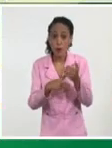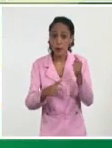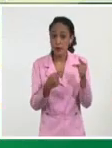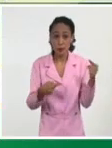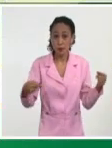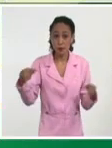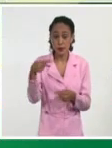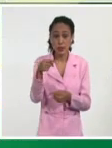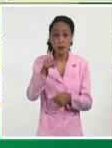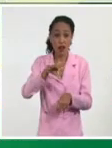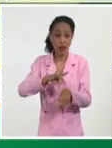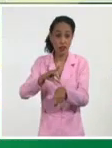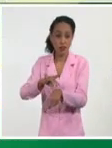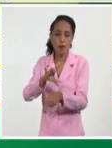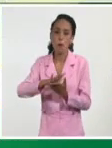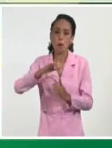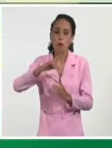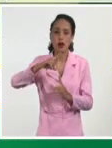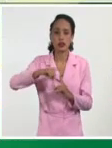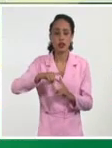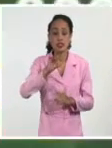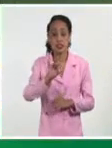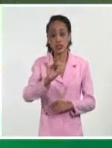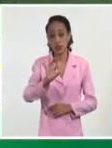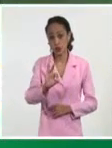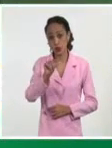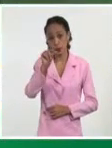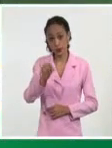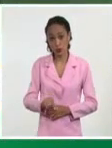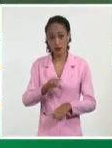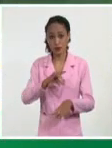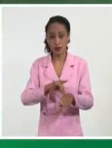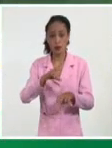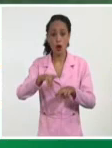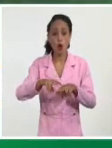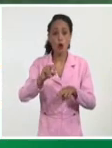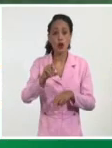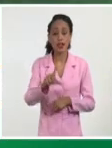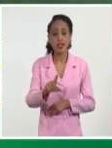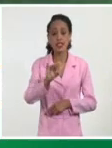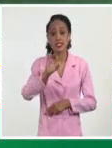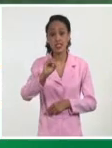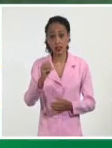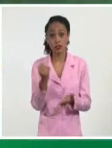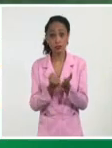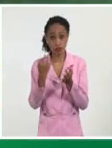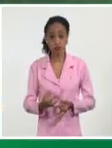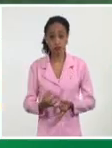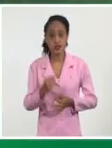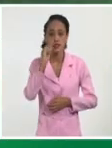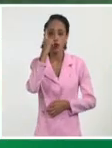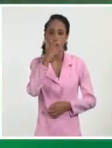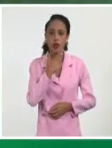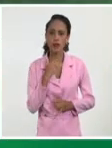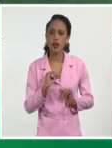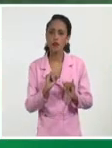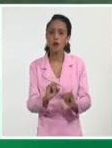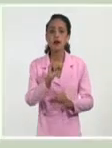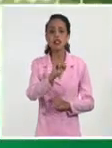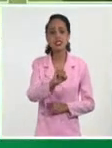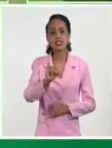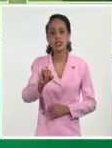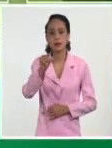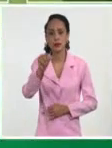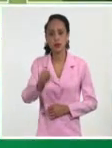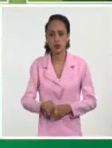mayor incidencia fueron Matanzas con 78 casos, Holguín con 70 confirmados y Ciego de Ávila con 66